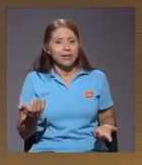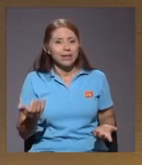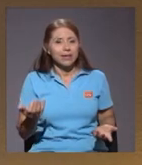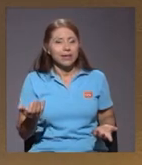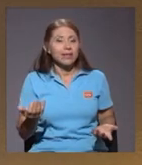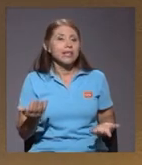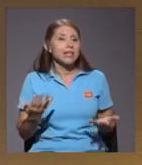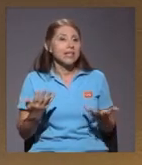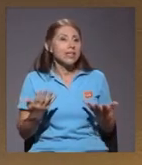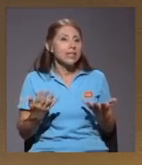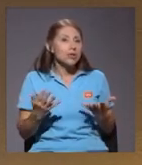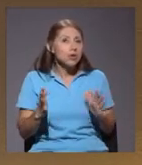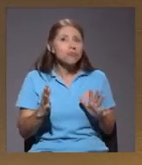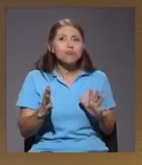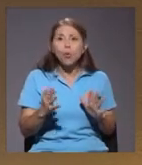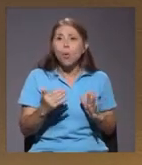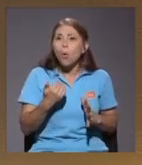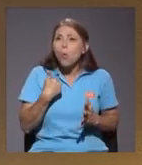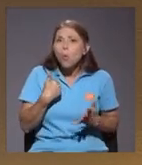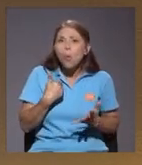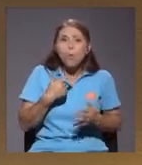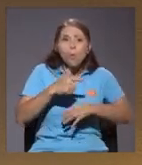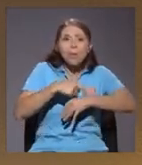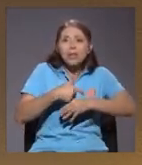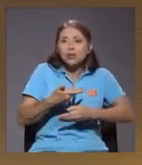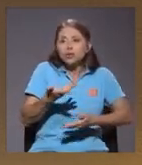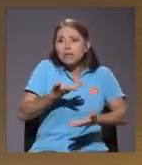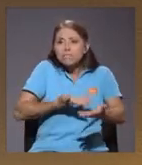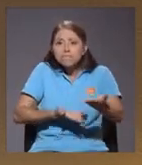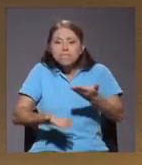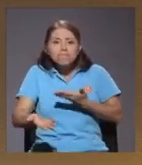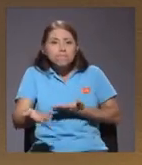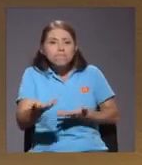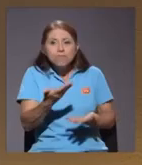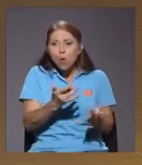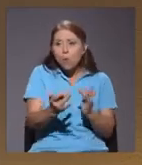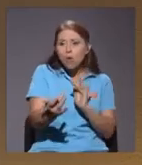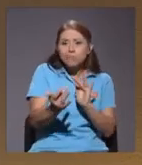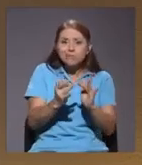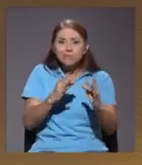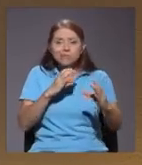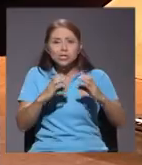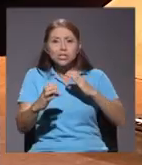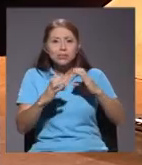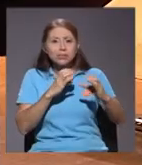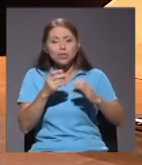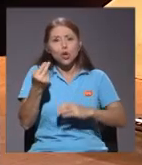hubo interacciones su la noticia de lo que estaba ocurriendo pero